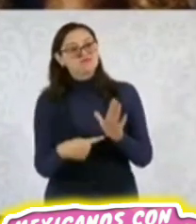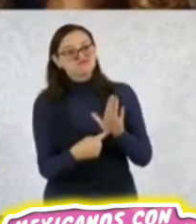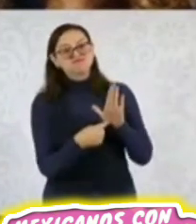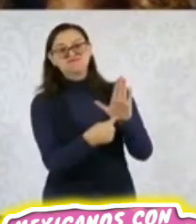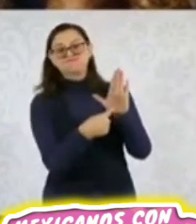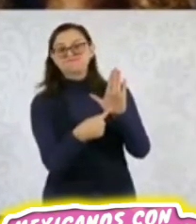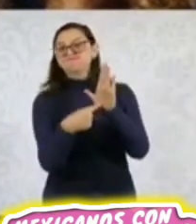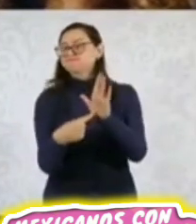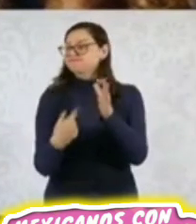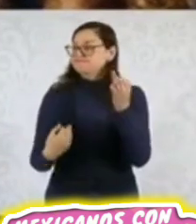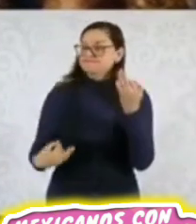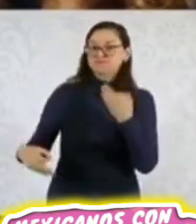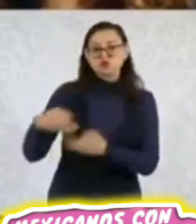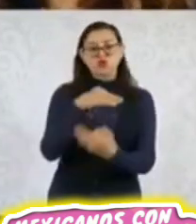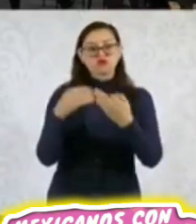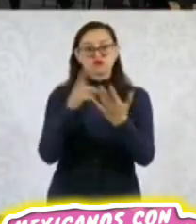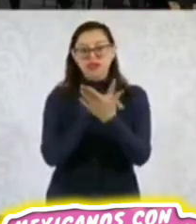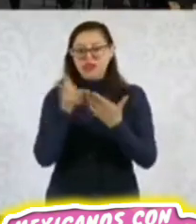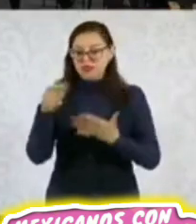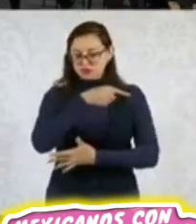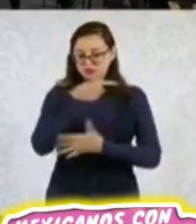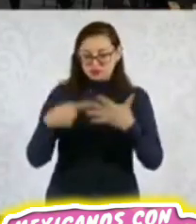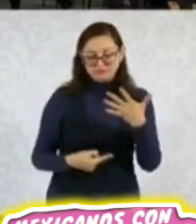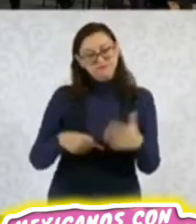se puedan respetar todos nuestros derechos.